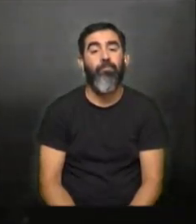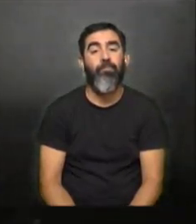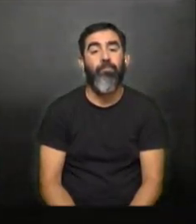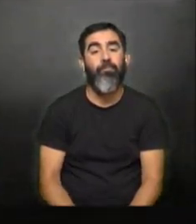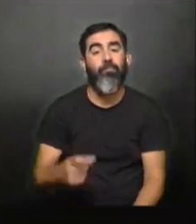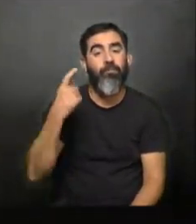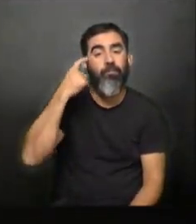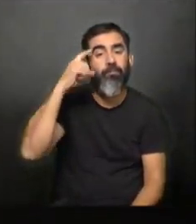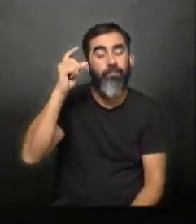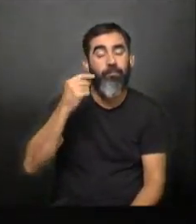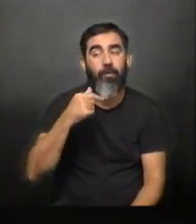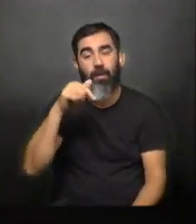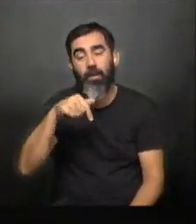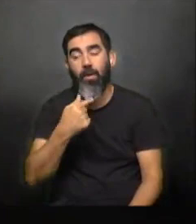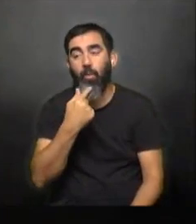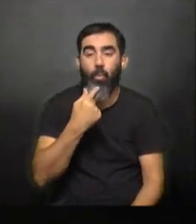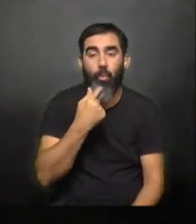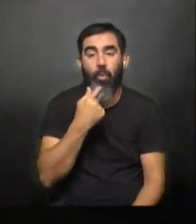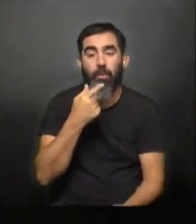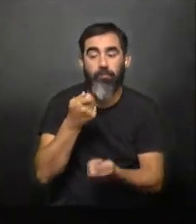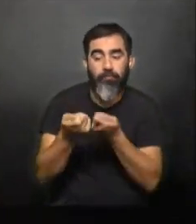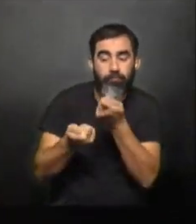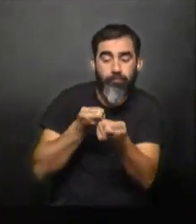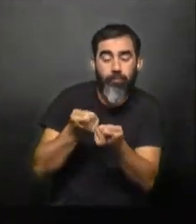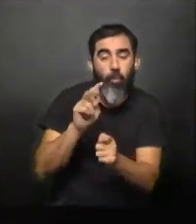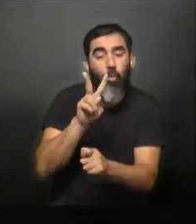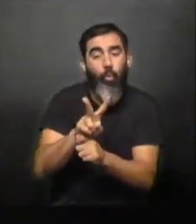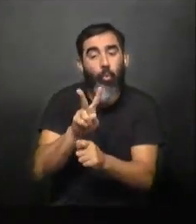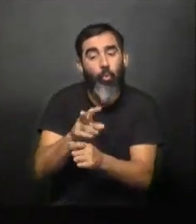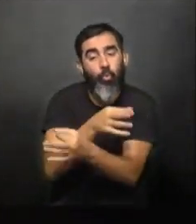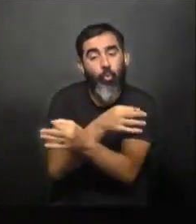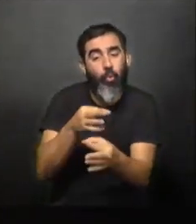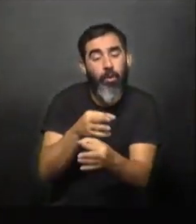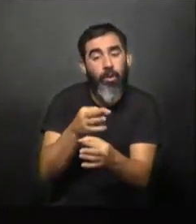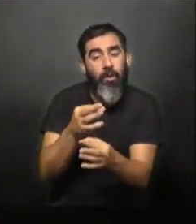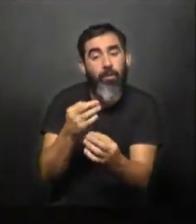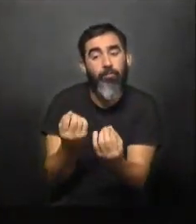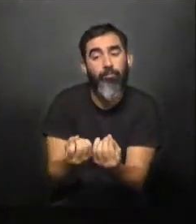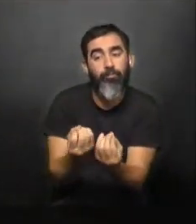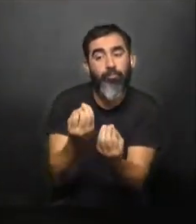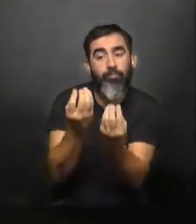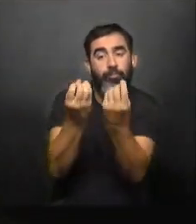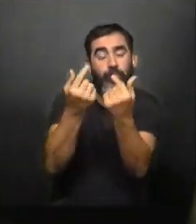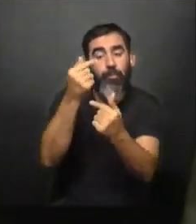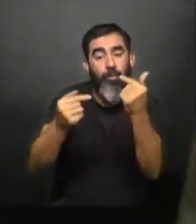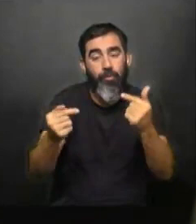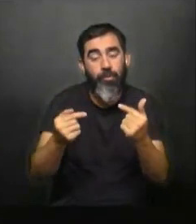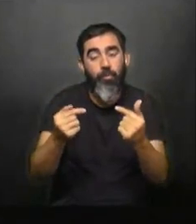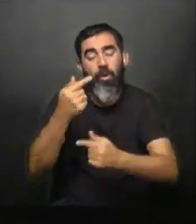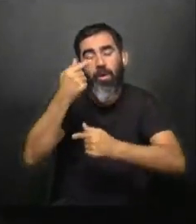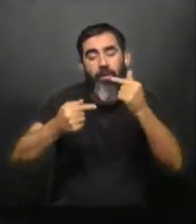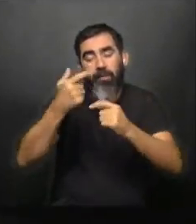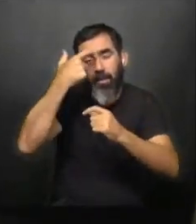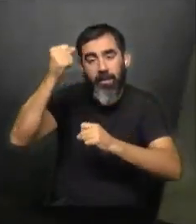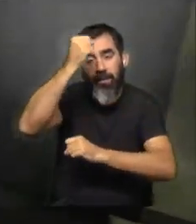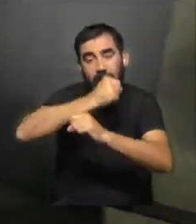Surgió la inquietud de tener una instalación para poder medir efectivamente esas emisiones de partículas a partir del uso de distintas tecnologías